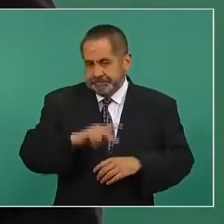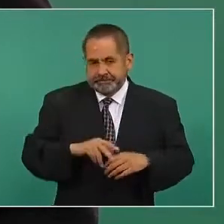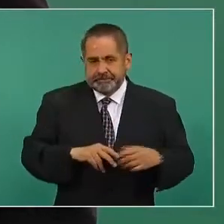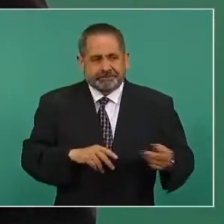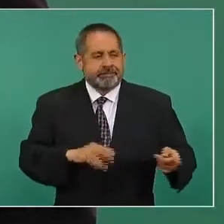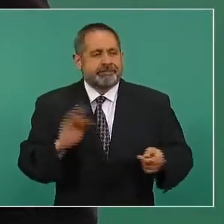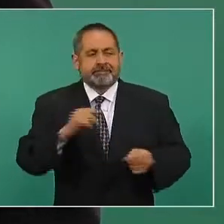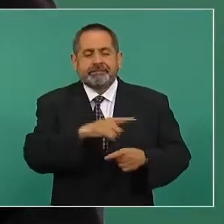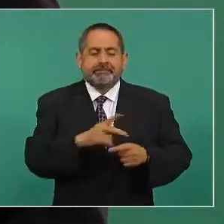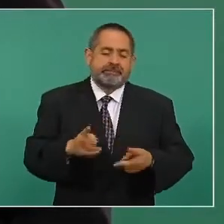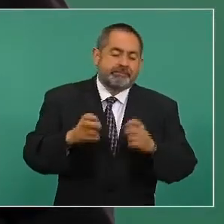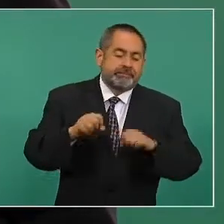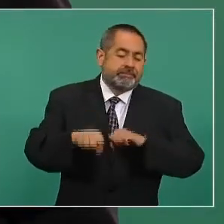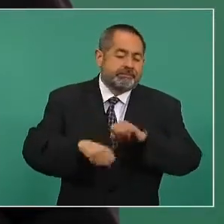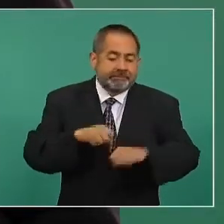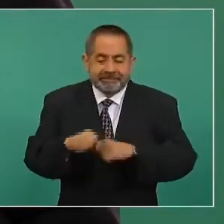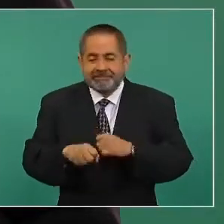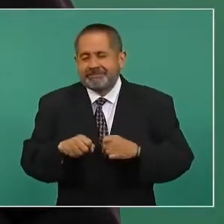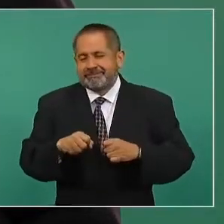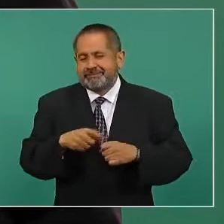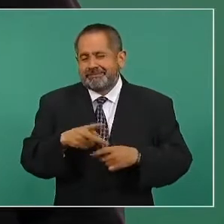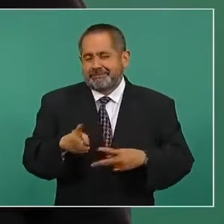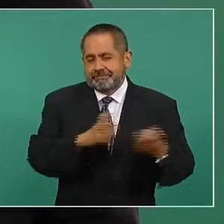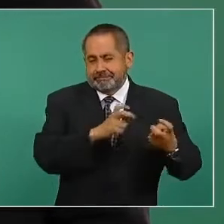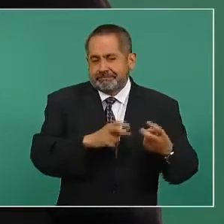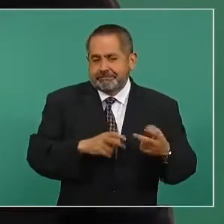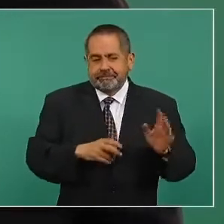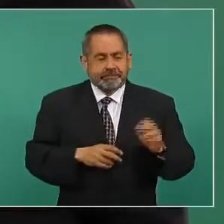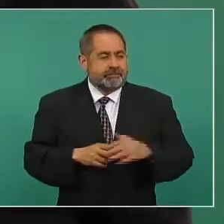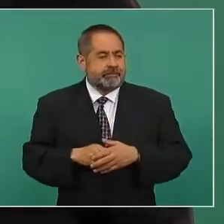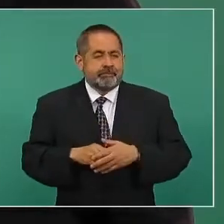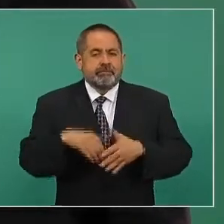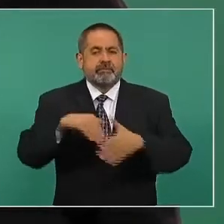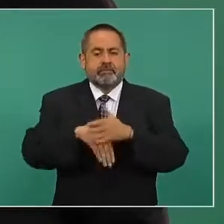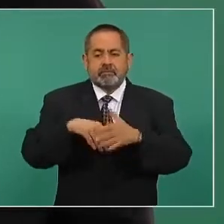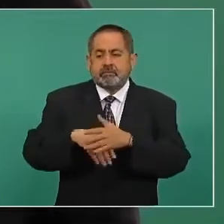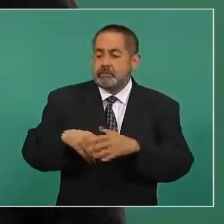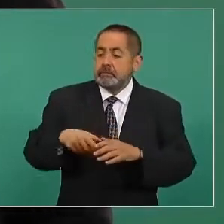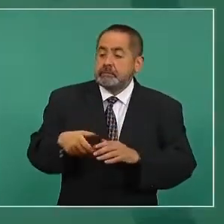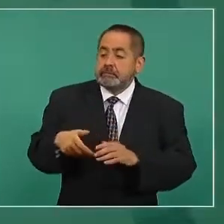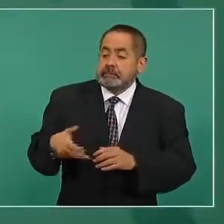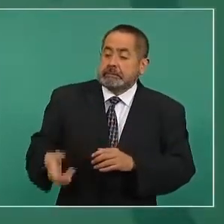la bicicleta, el que se robaba una bolsa en el mercado.